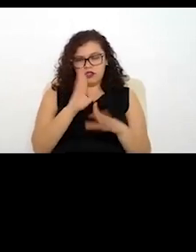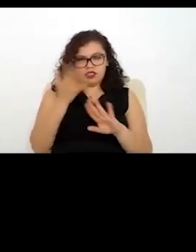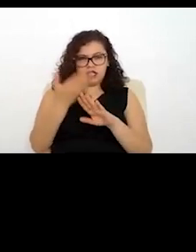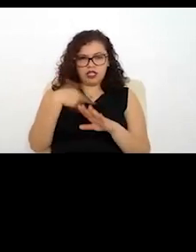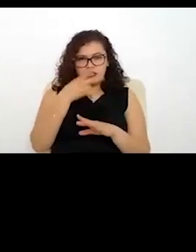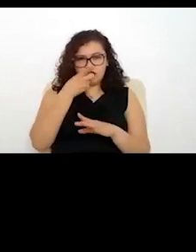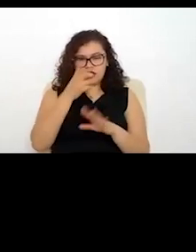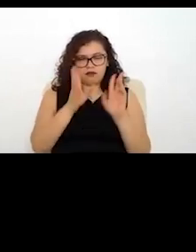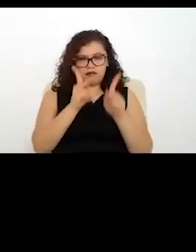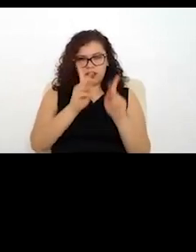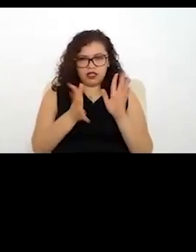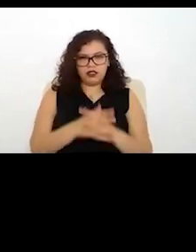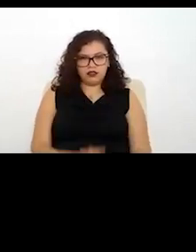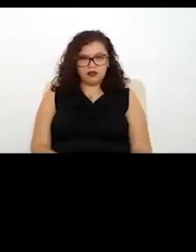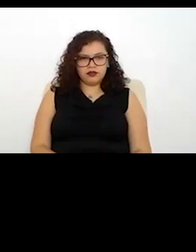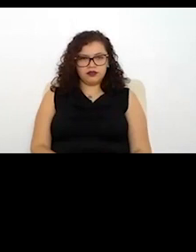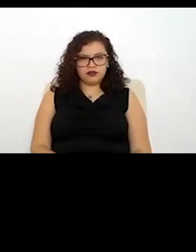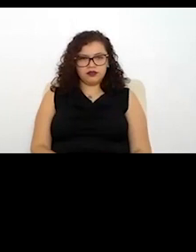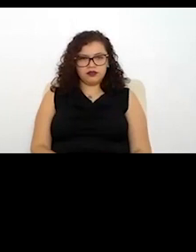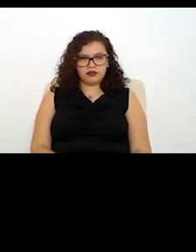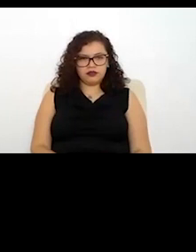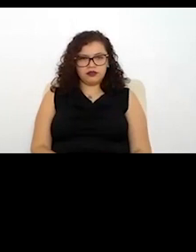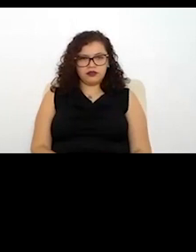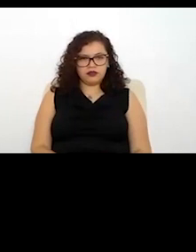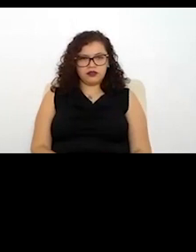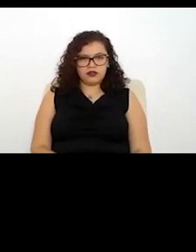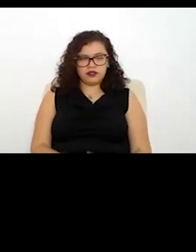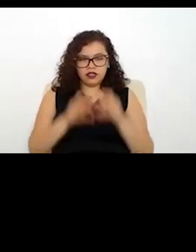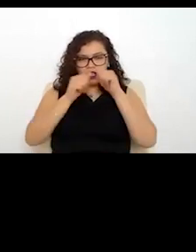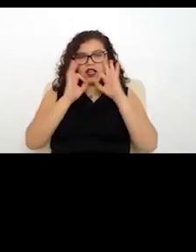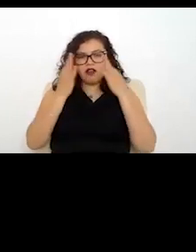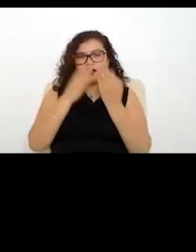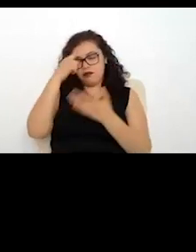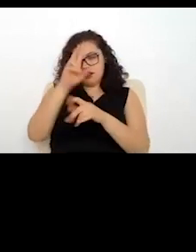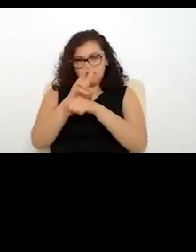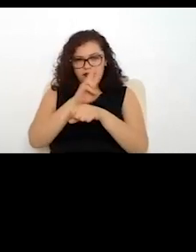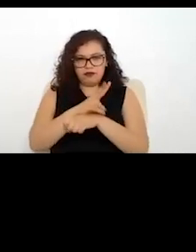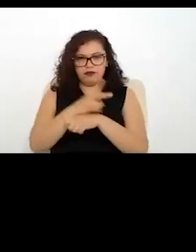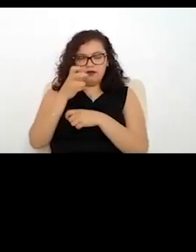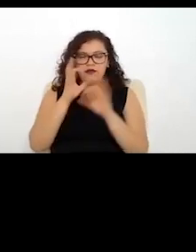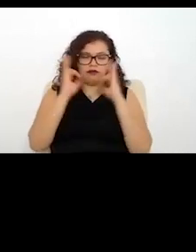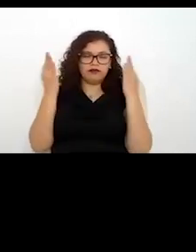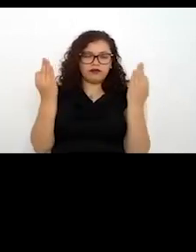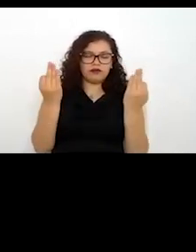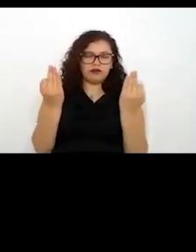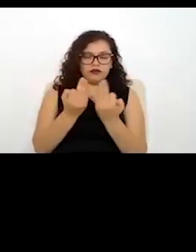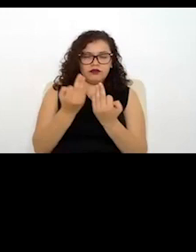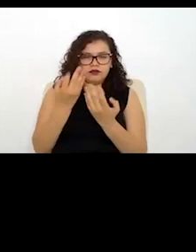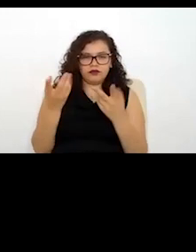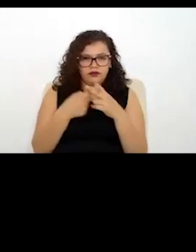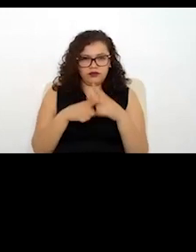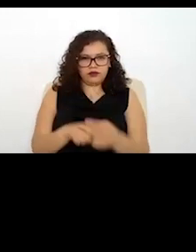hablábamos, y atender a los mecanismos de supervisión, que justamente es este mecanismo que se pacte.